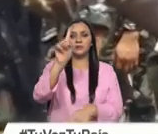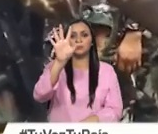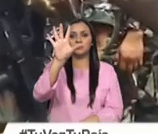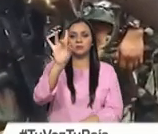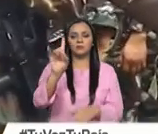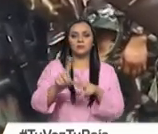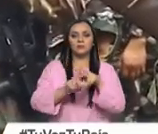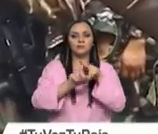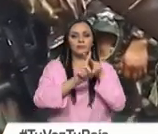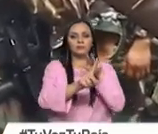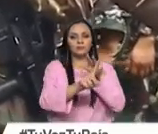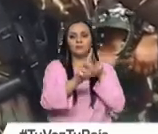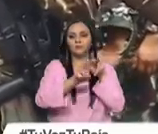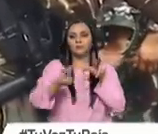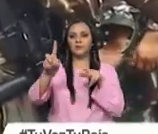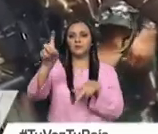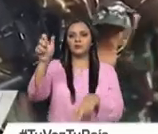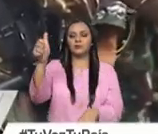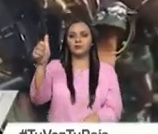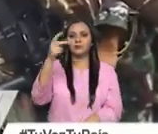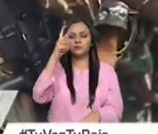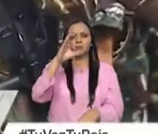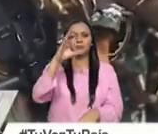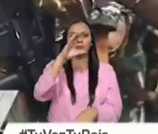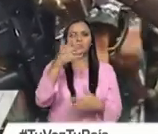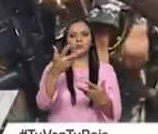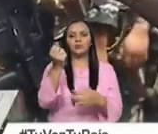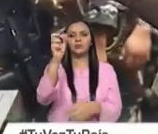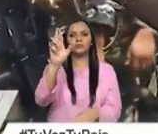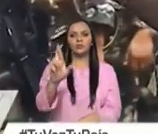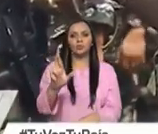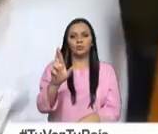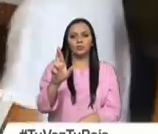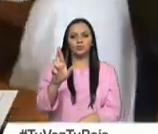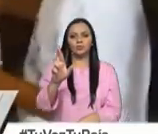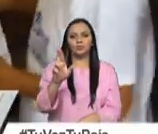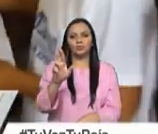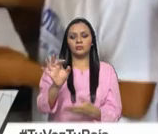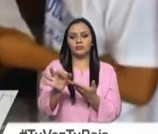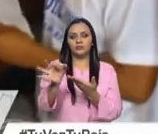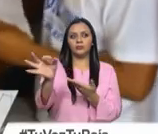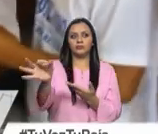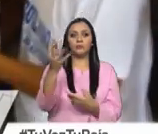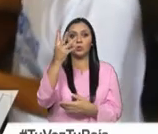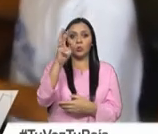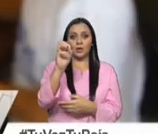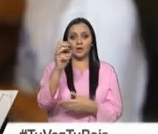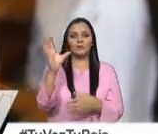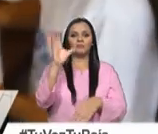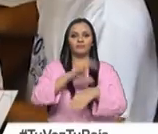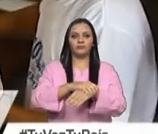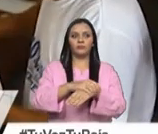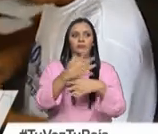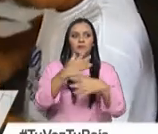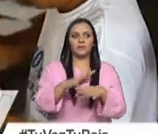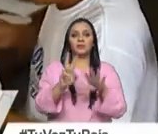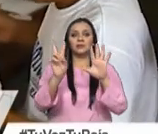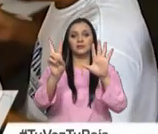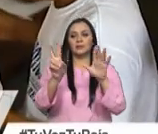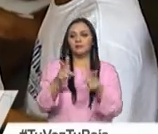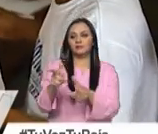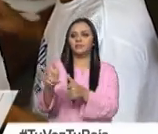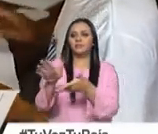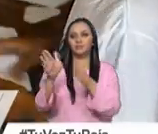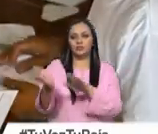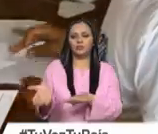de la prisión de Quidapaguan, en la isla de Mindanao, al sur del archipiélago. 40 fueron recapturados y otros 7 abatidos en la operación